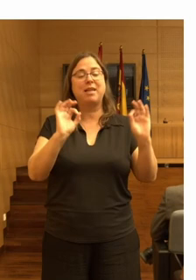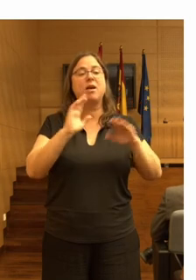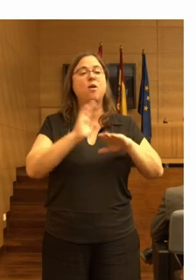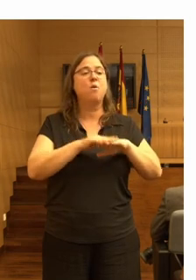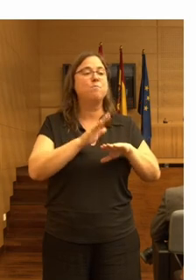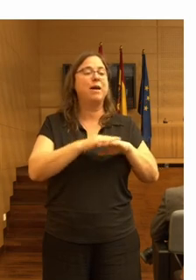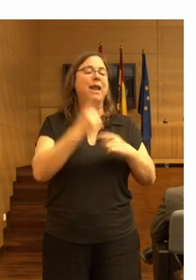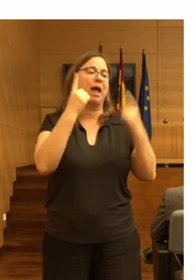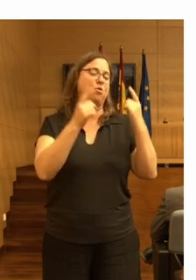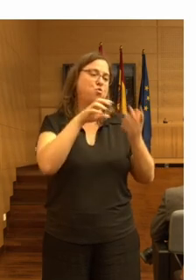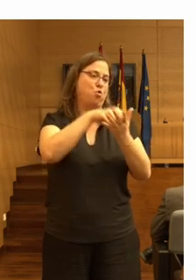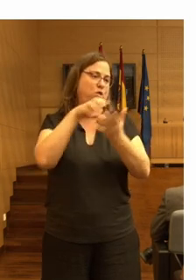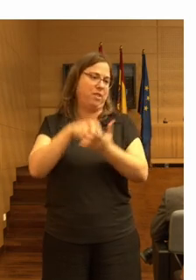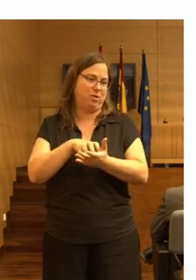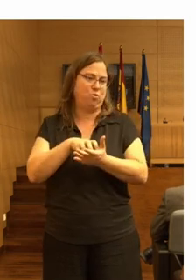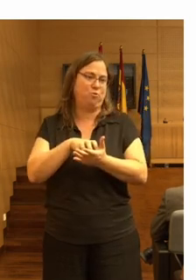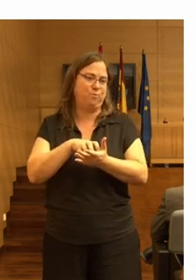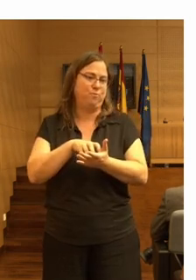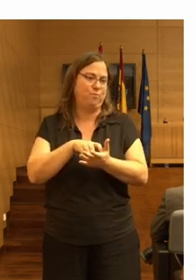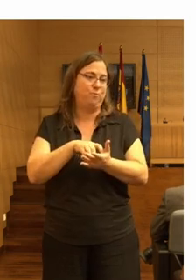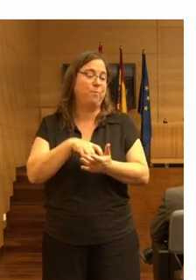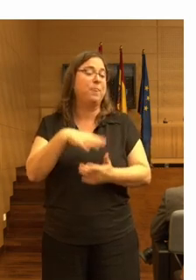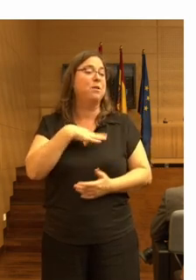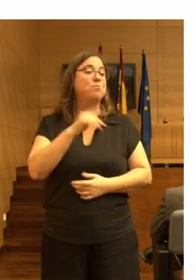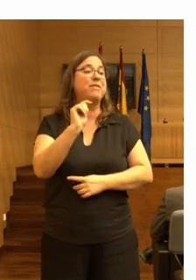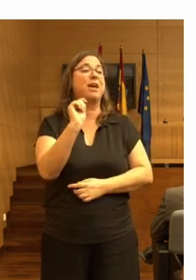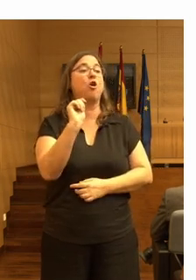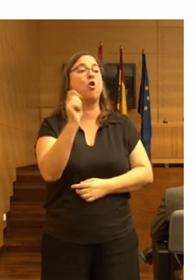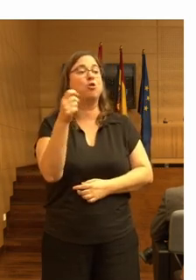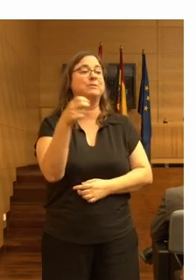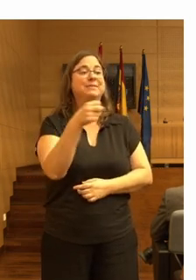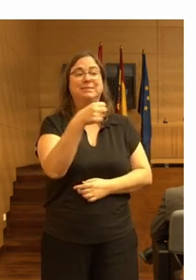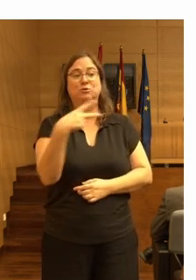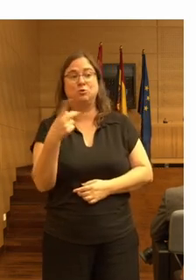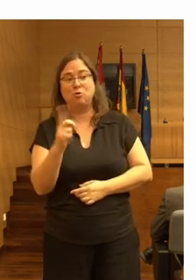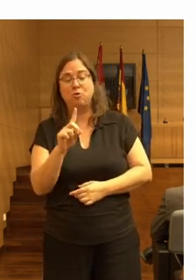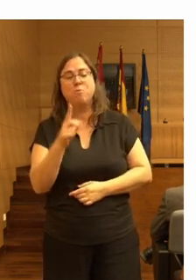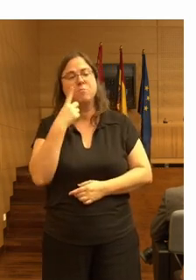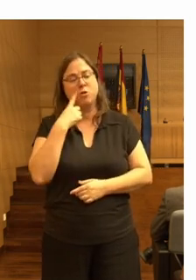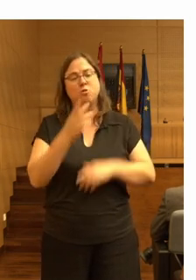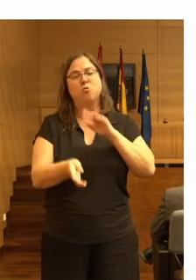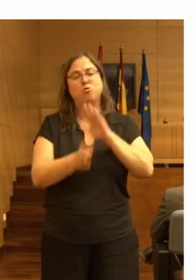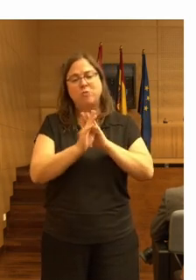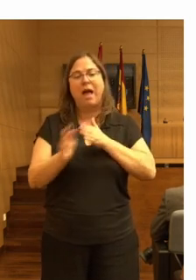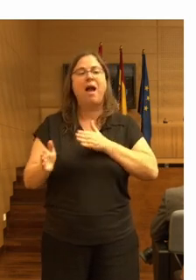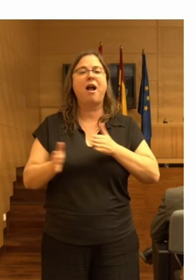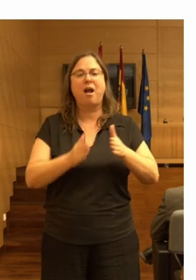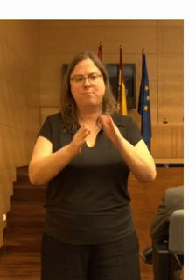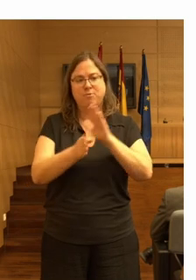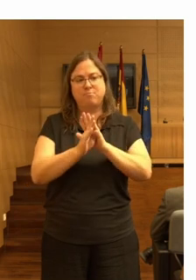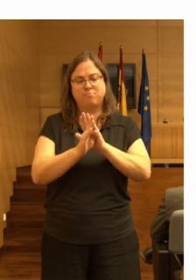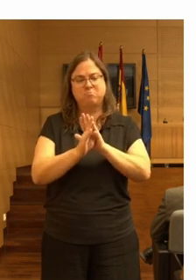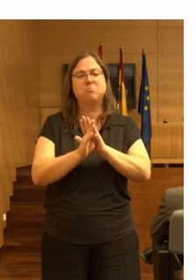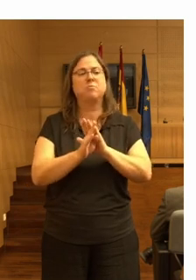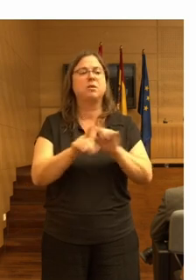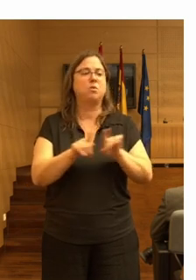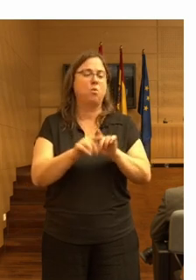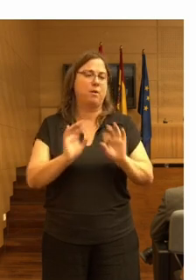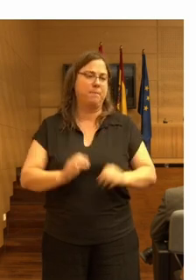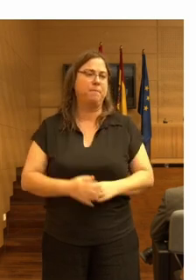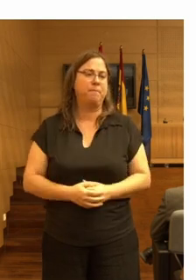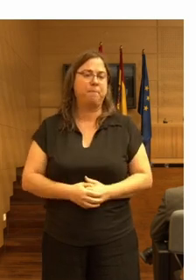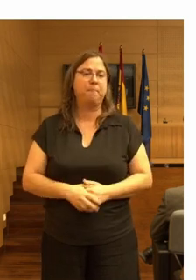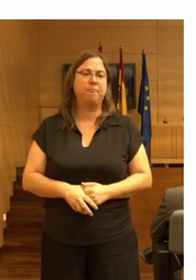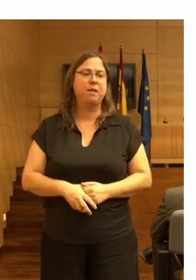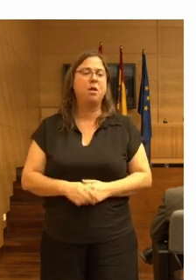a algunos centros que quizá no hayan conseguido el resultado, pero que se encuentran en el camino por una prevalencia como la que presentábamos,